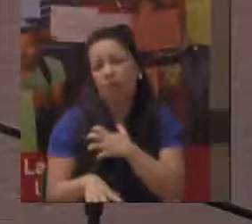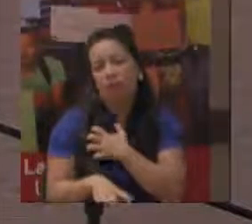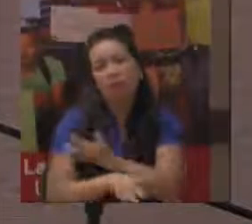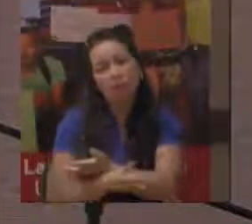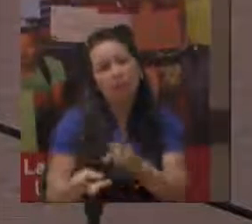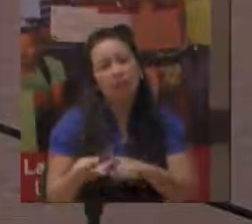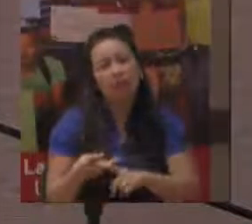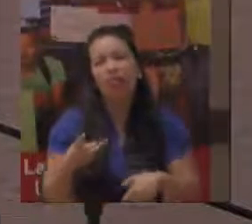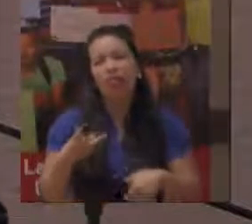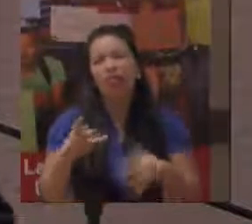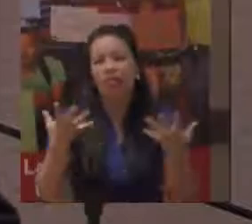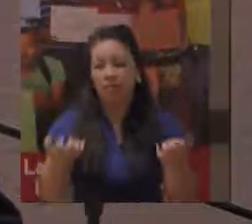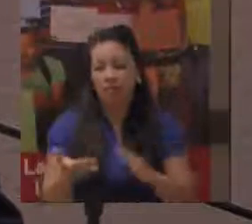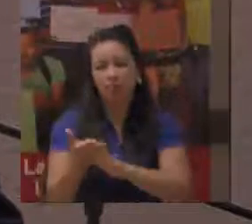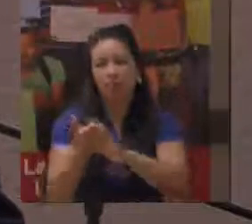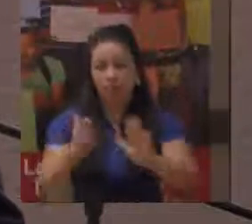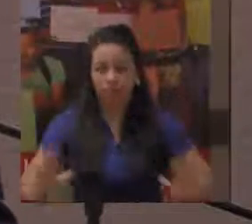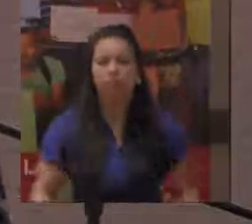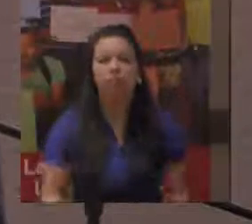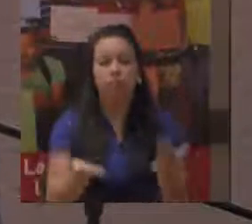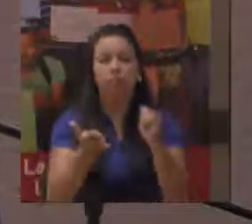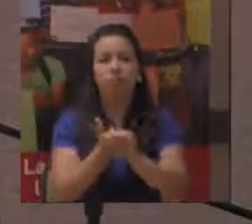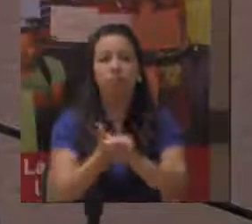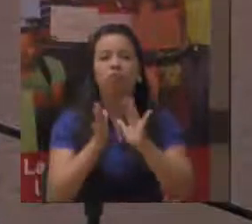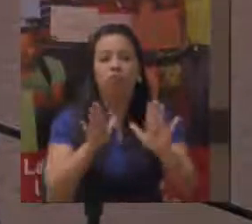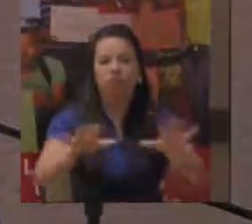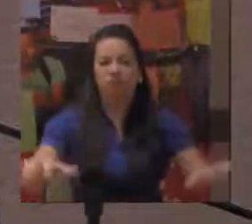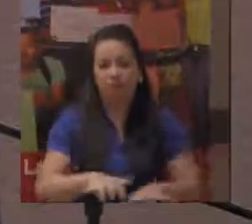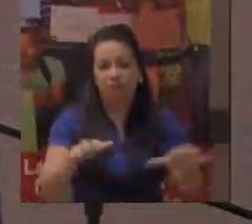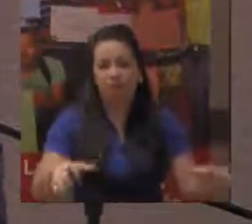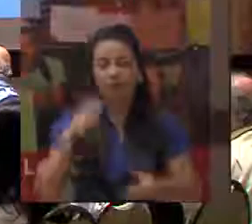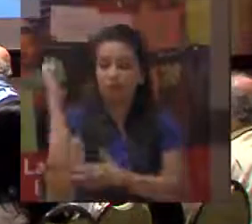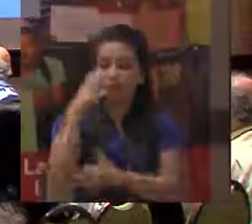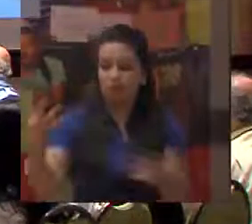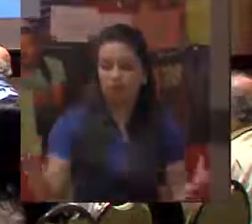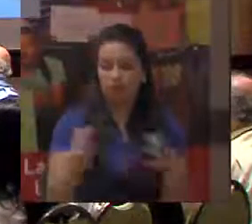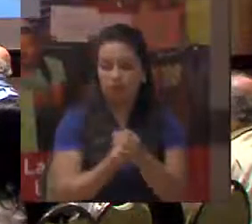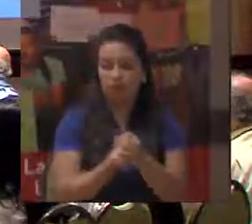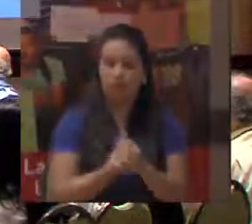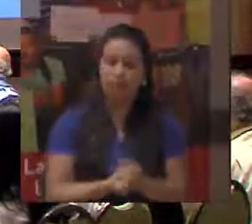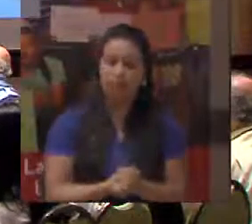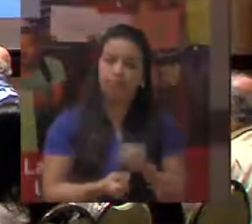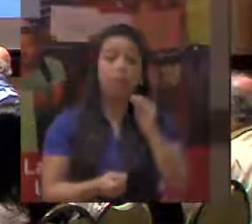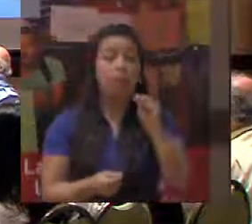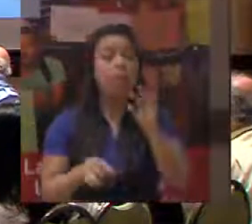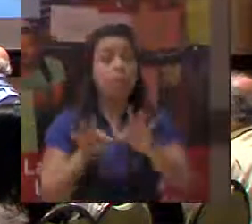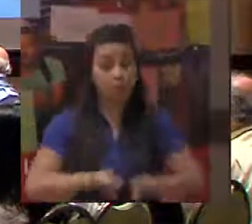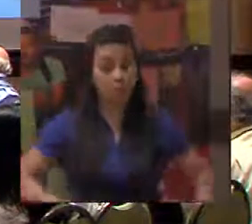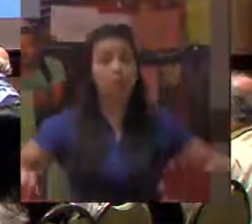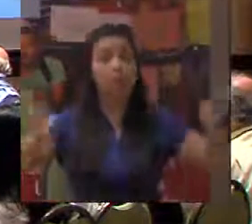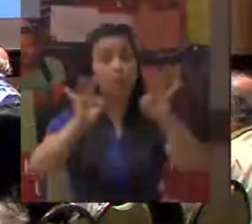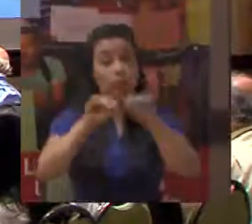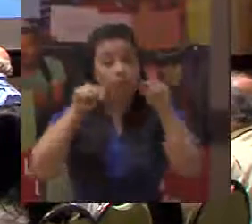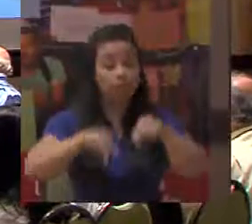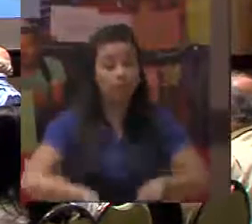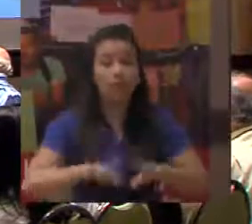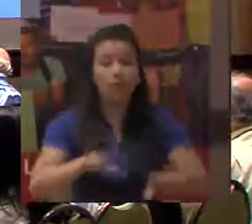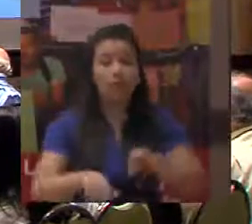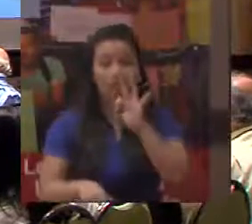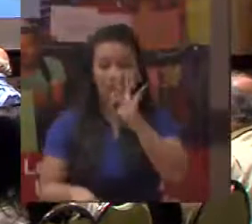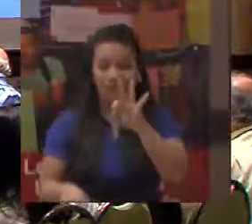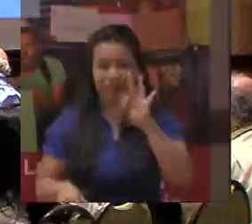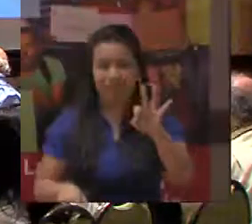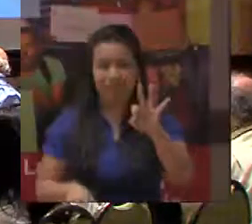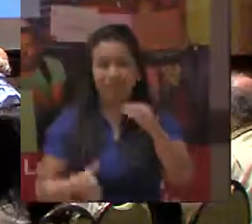mejoramiento continuo de los servicios de la Agencia Colombiana para la Reintegración. Es importante tener en cuenta que esas